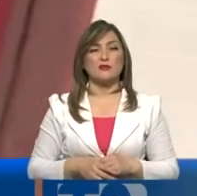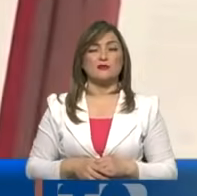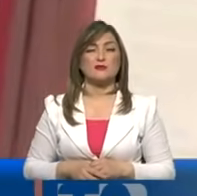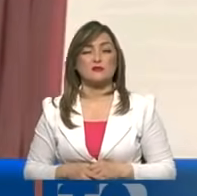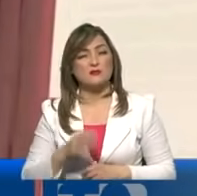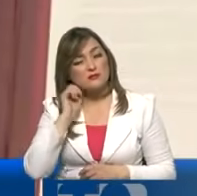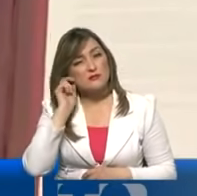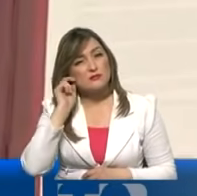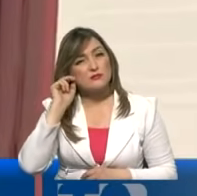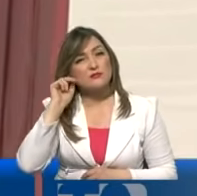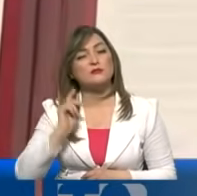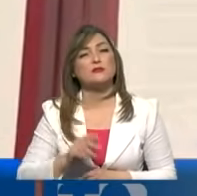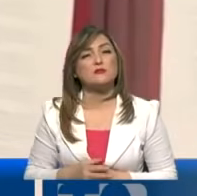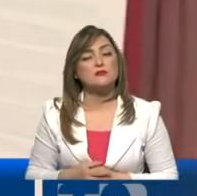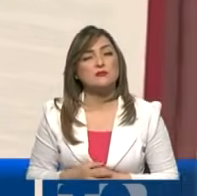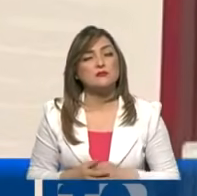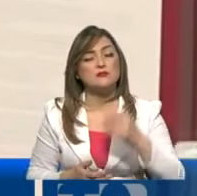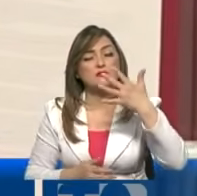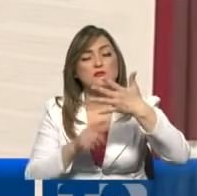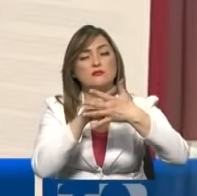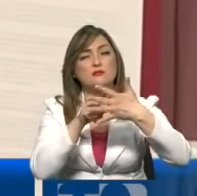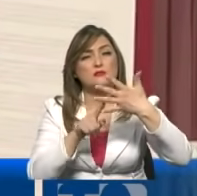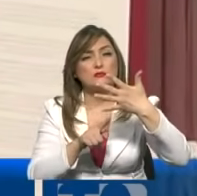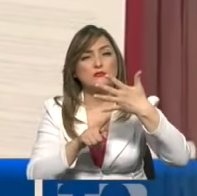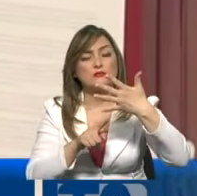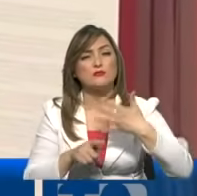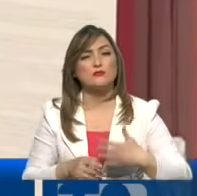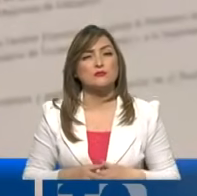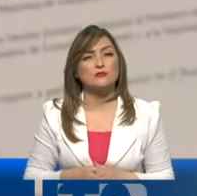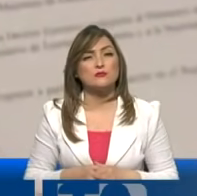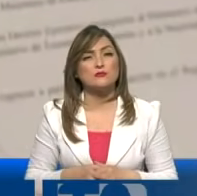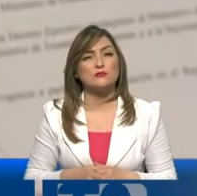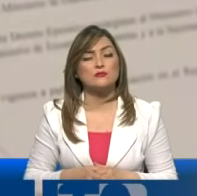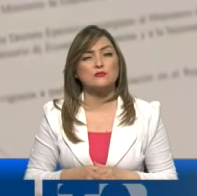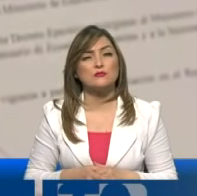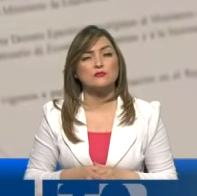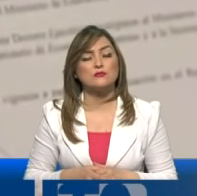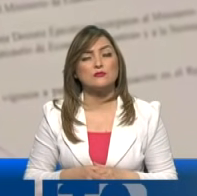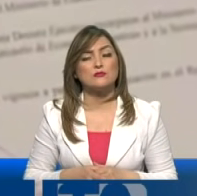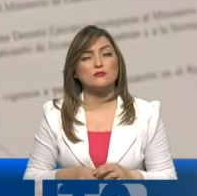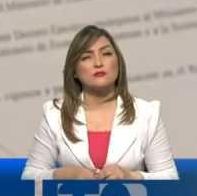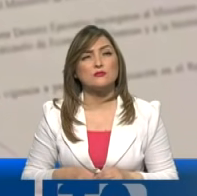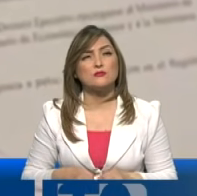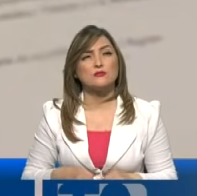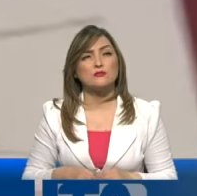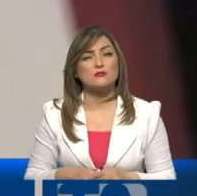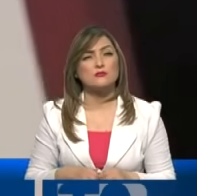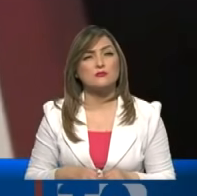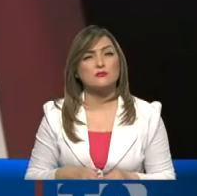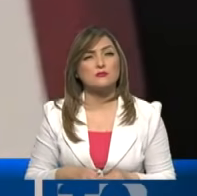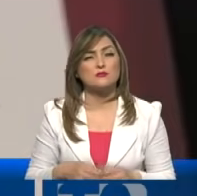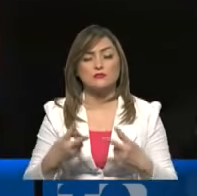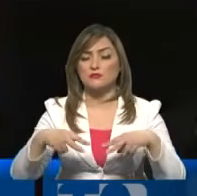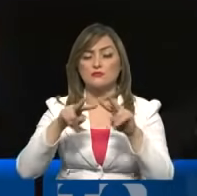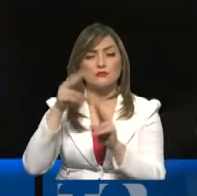ejes transversales y 20 acciones que se irán desplegando. Entre otros temas, se revaloriza el papel de los